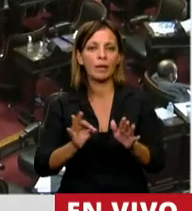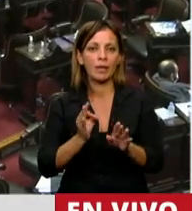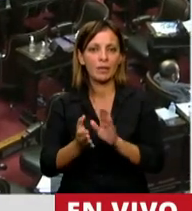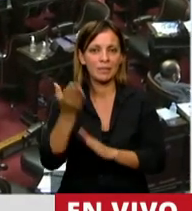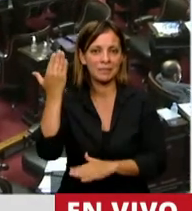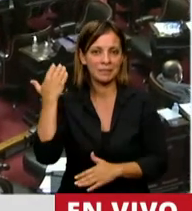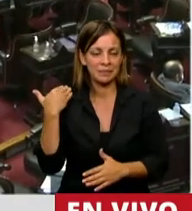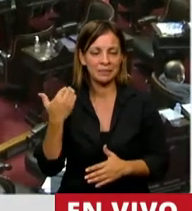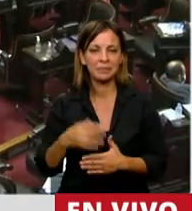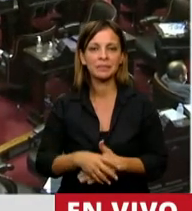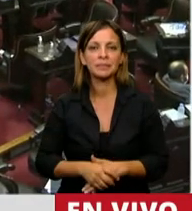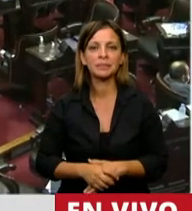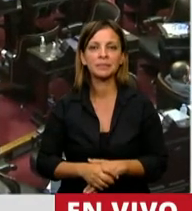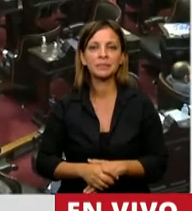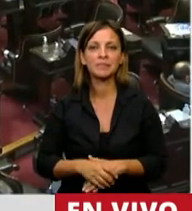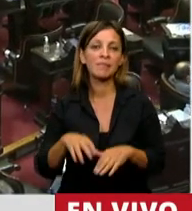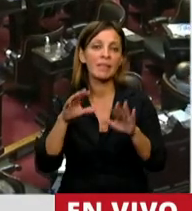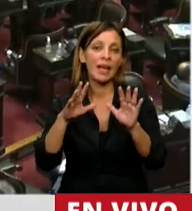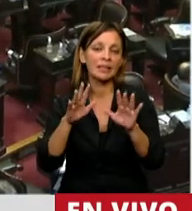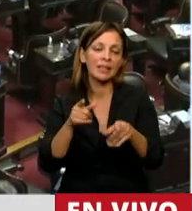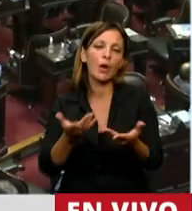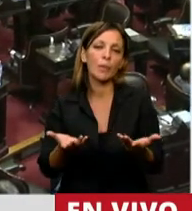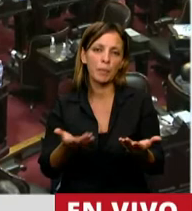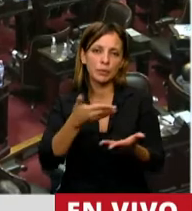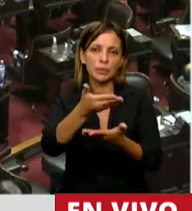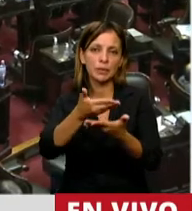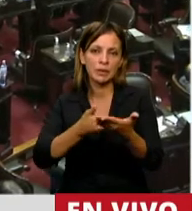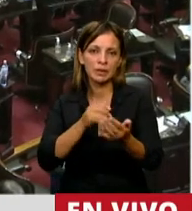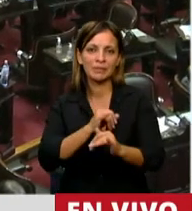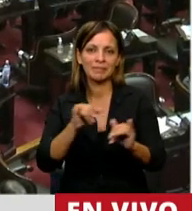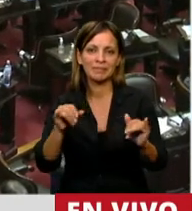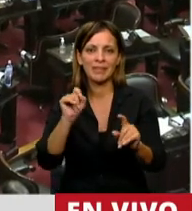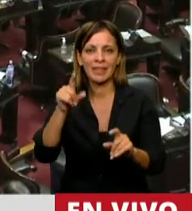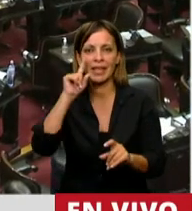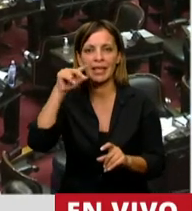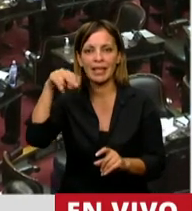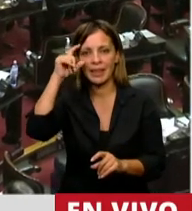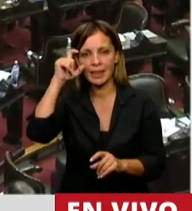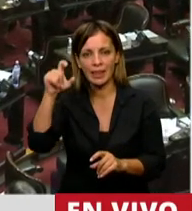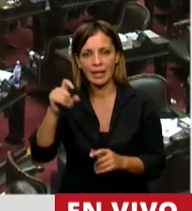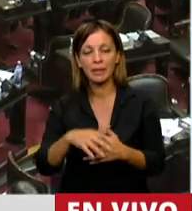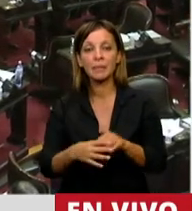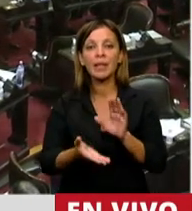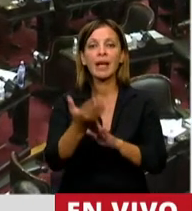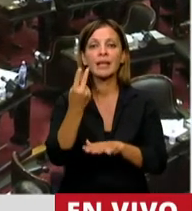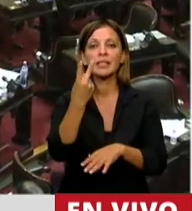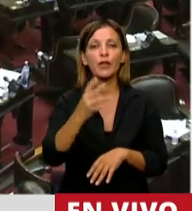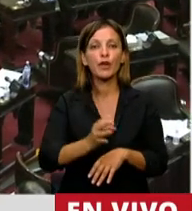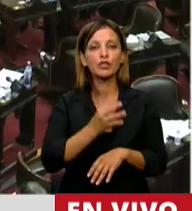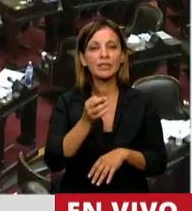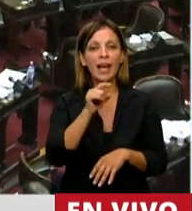del año anterior, según, por supuesto, los datos de INDEX. Hace dos años que esta actividad